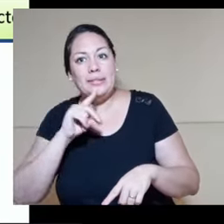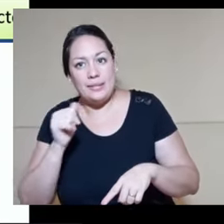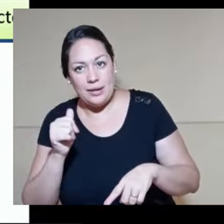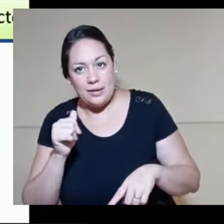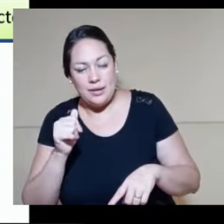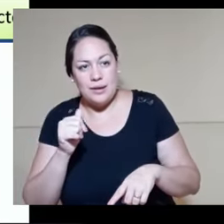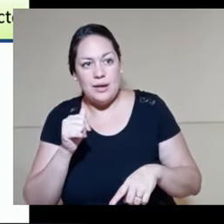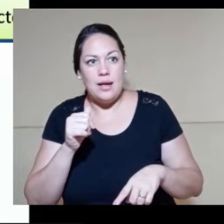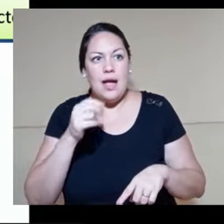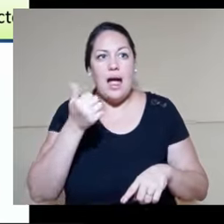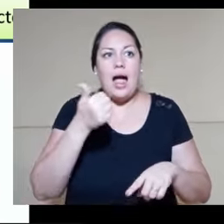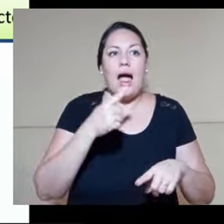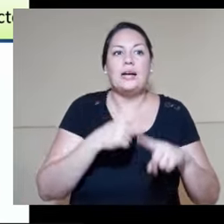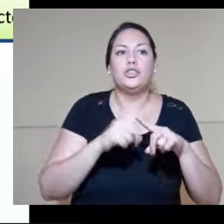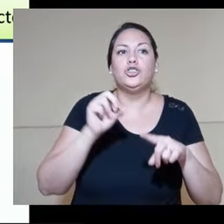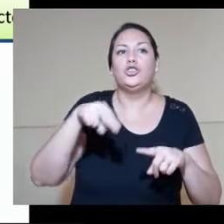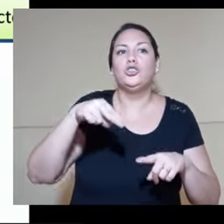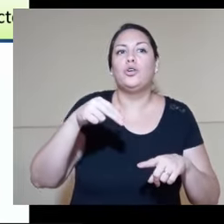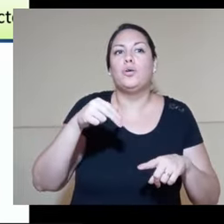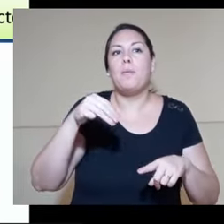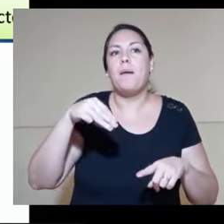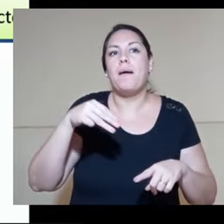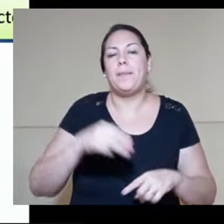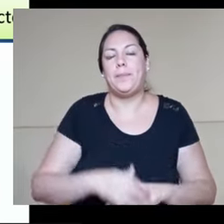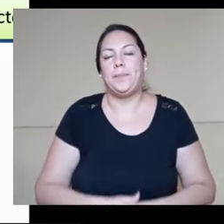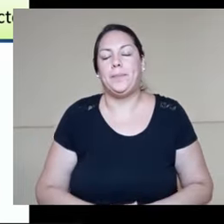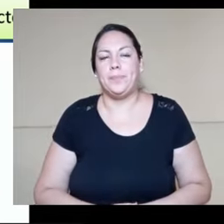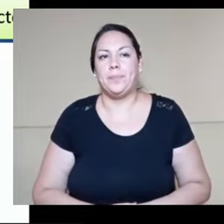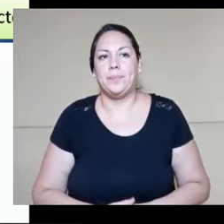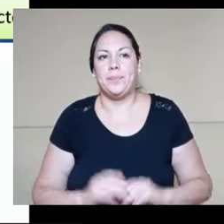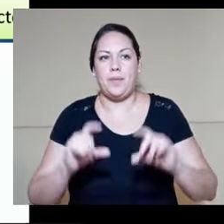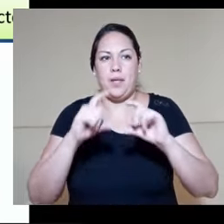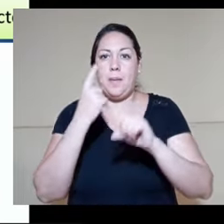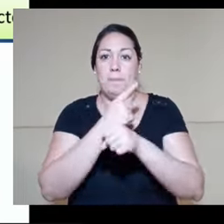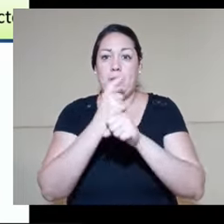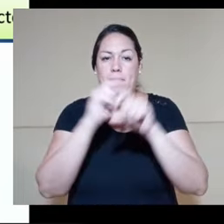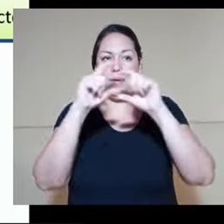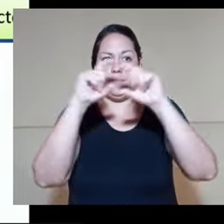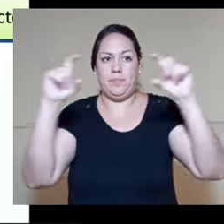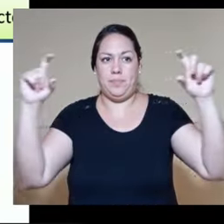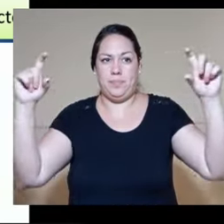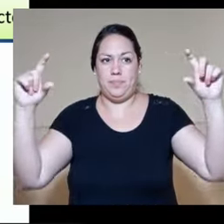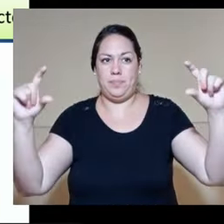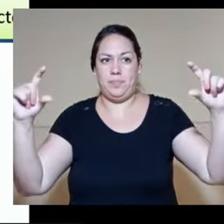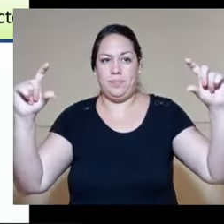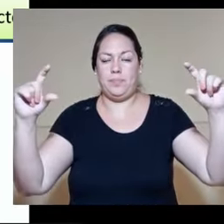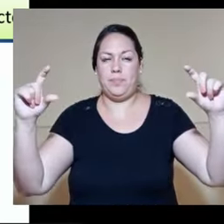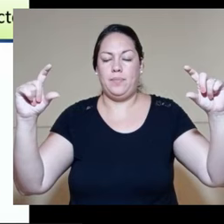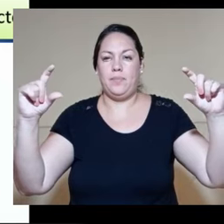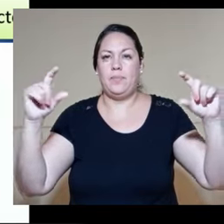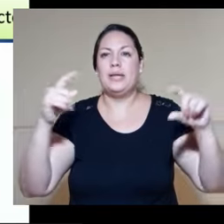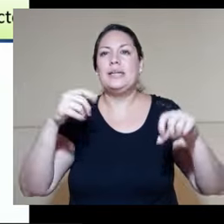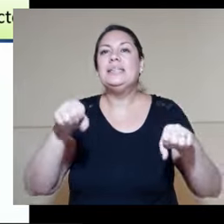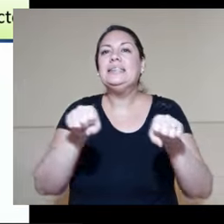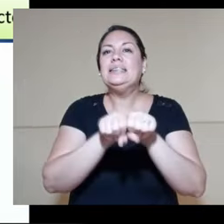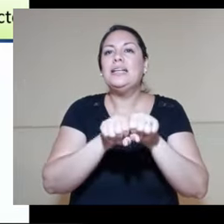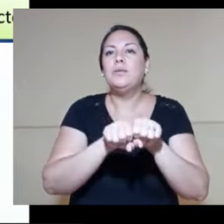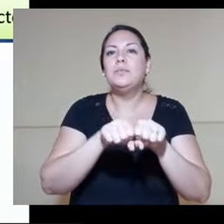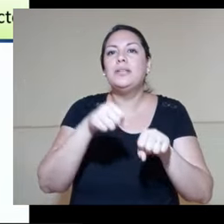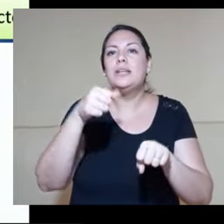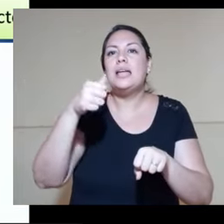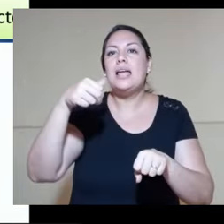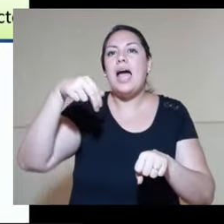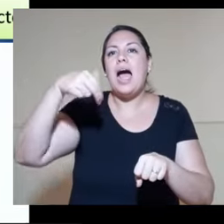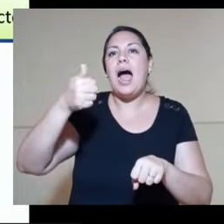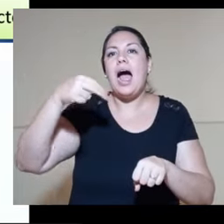llamar sinapsis axodendrítica. Fíjense, el axón de la presináptica con la dendrita de la postsináptica